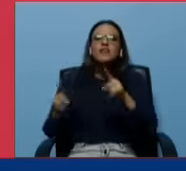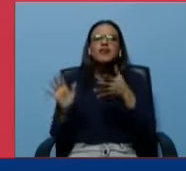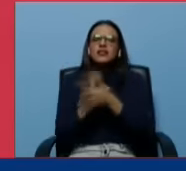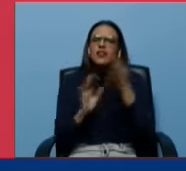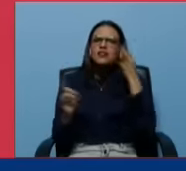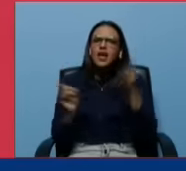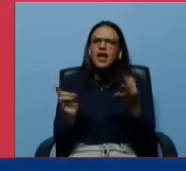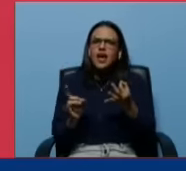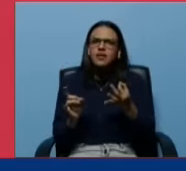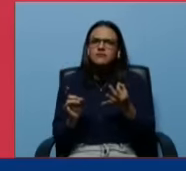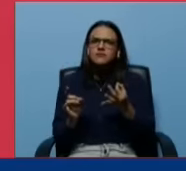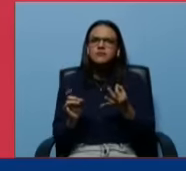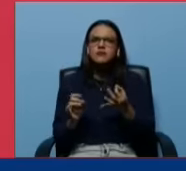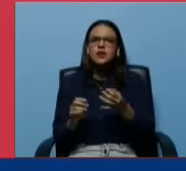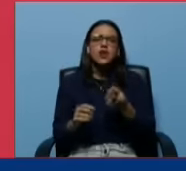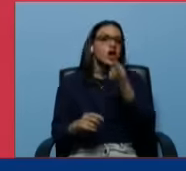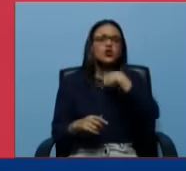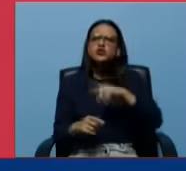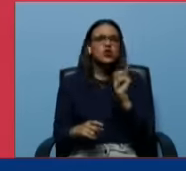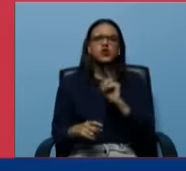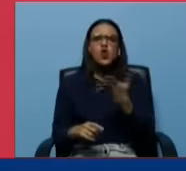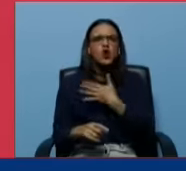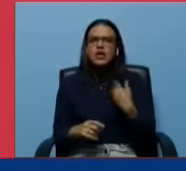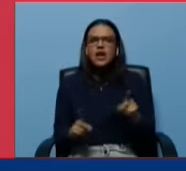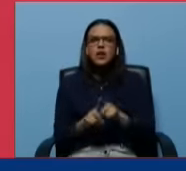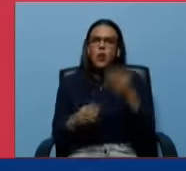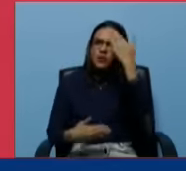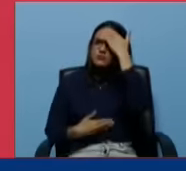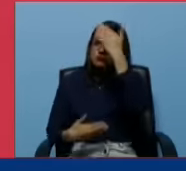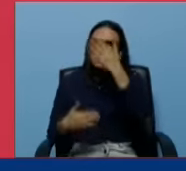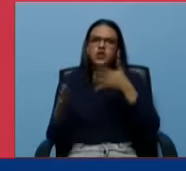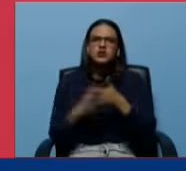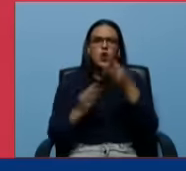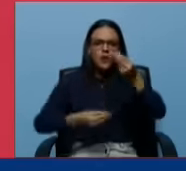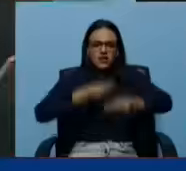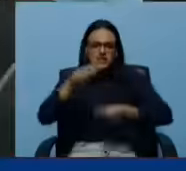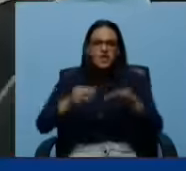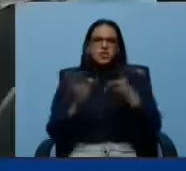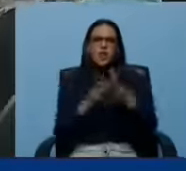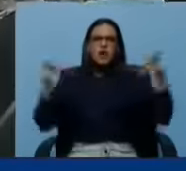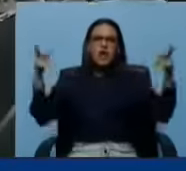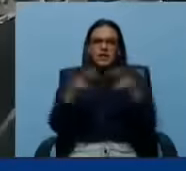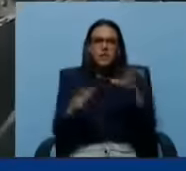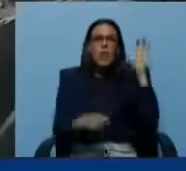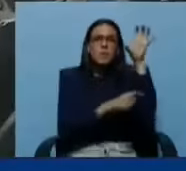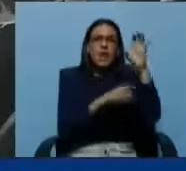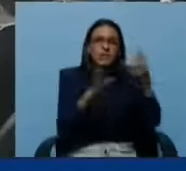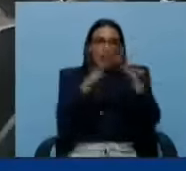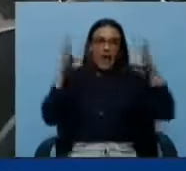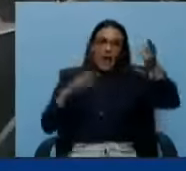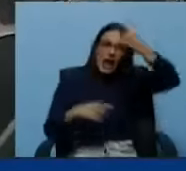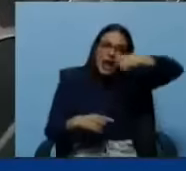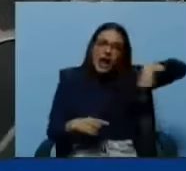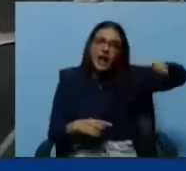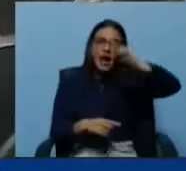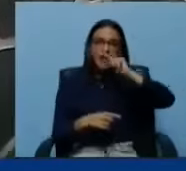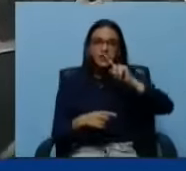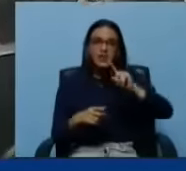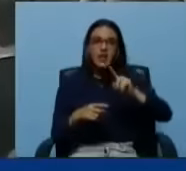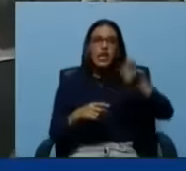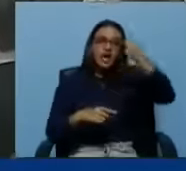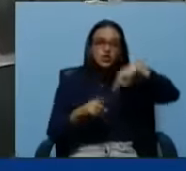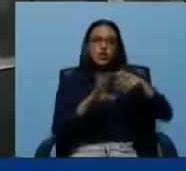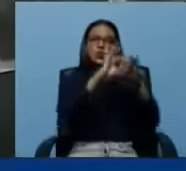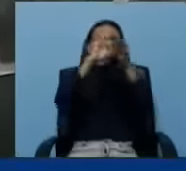No es nuestra intención en este agradecimiento por la realización de esta reunión de la Patria Grande, del núcleo vital de la